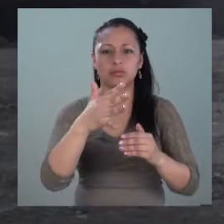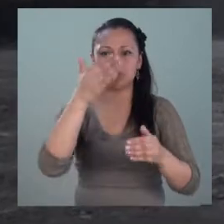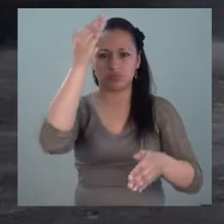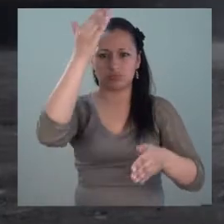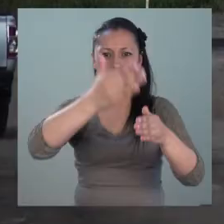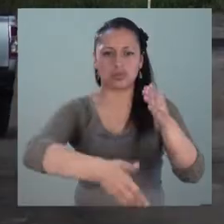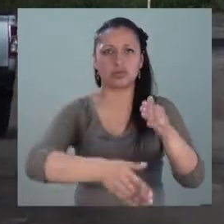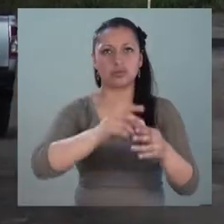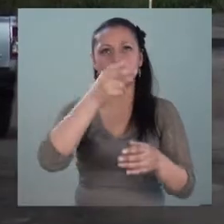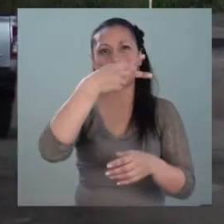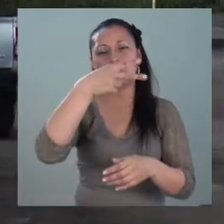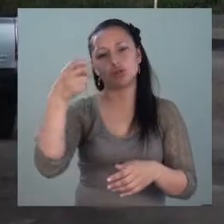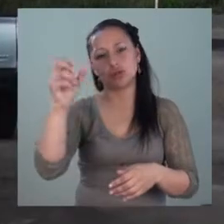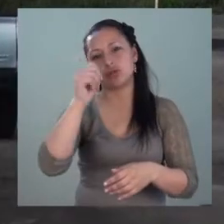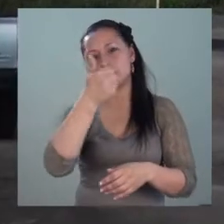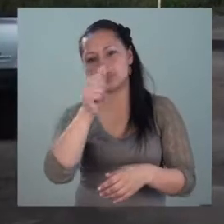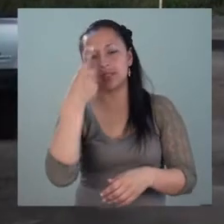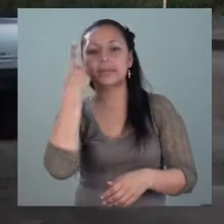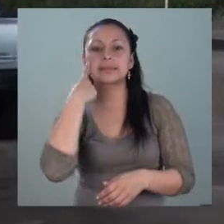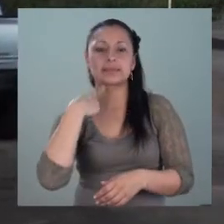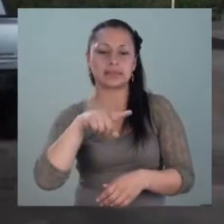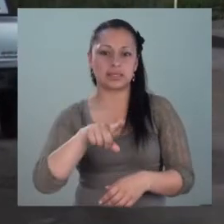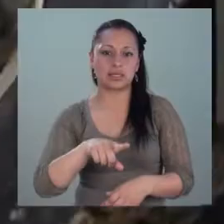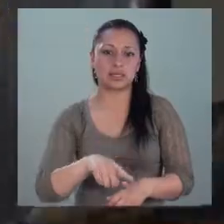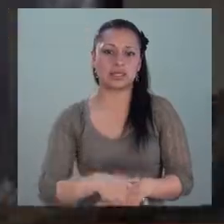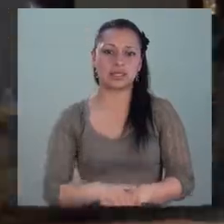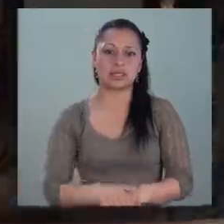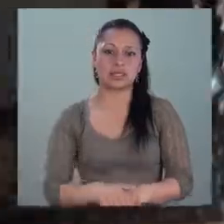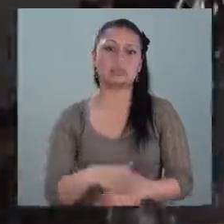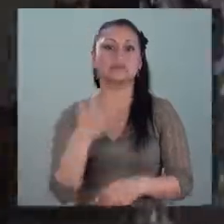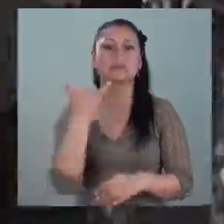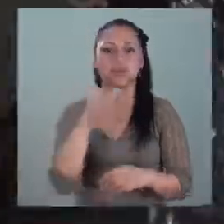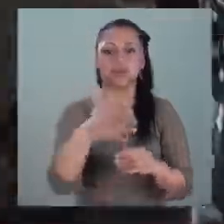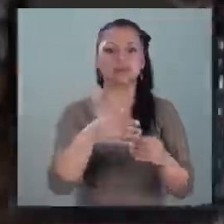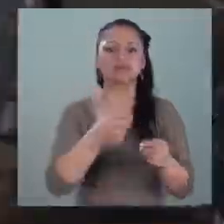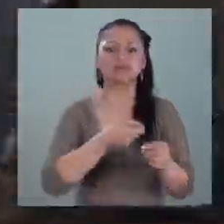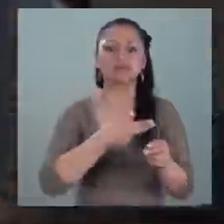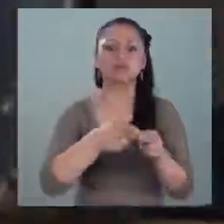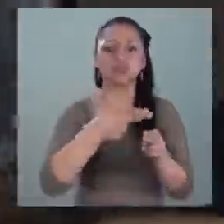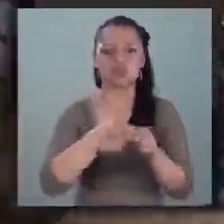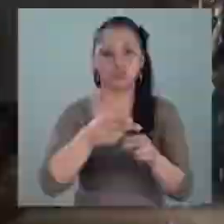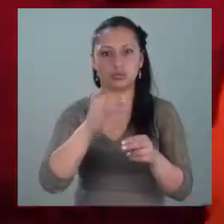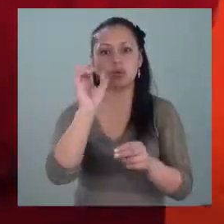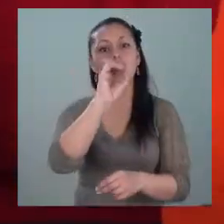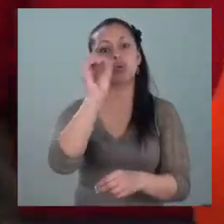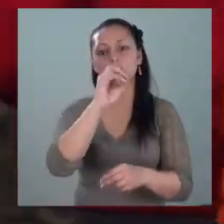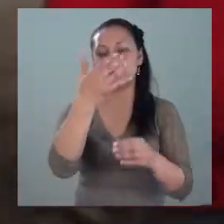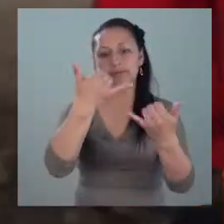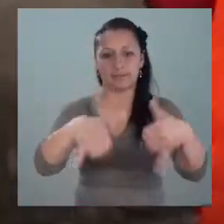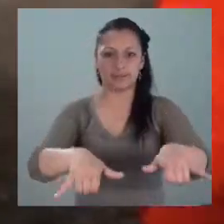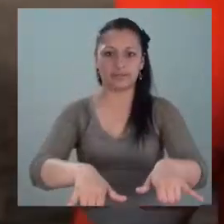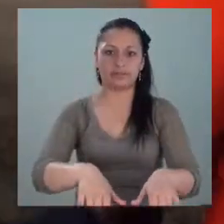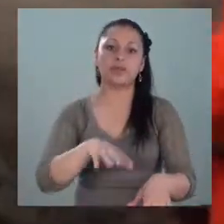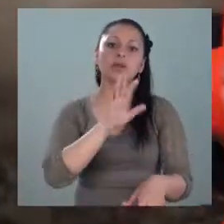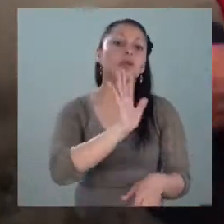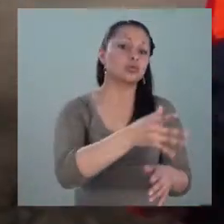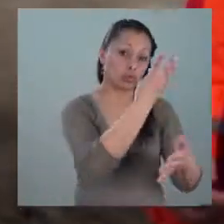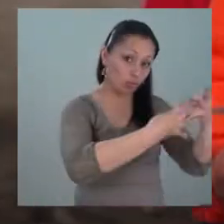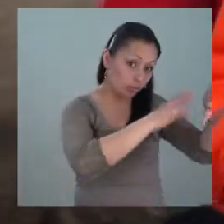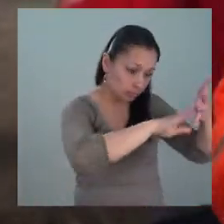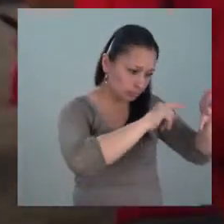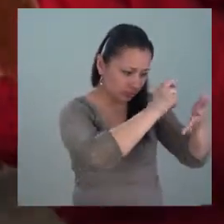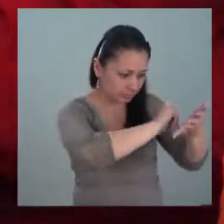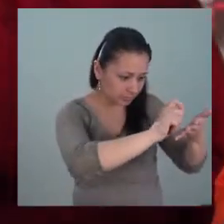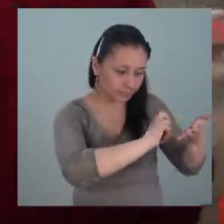con un plazo total de 210 días que se vencen ahora en el próximo mes de octubre. En el